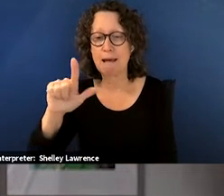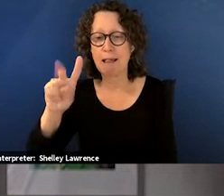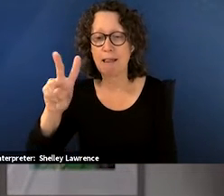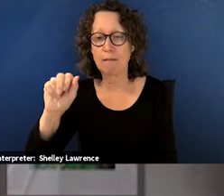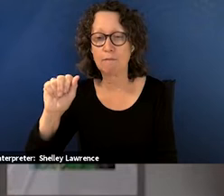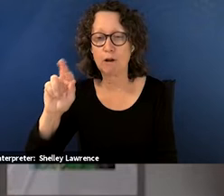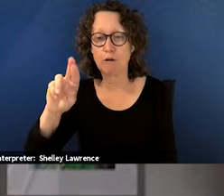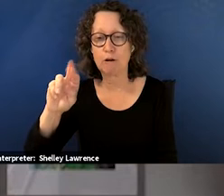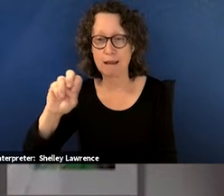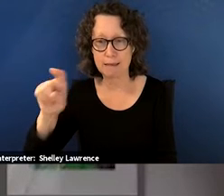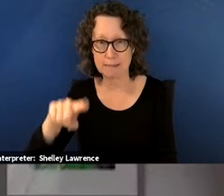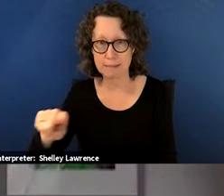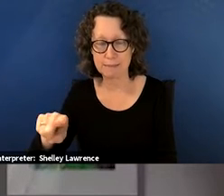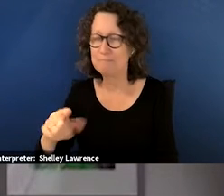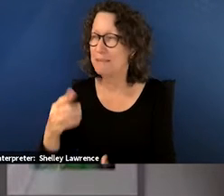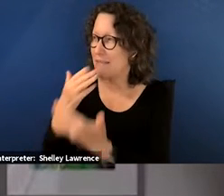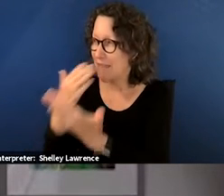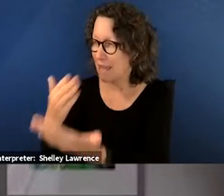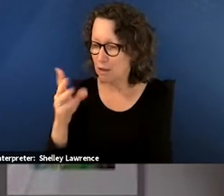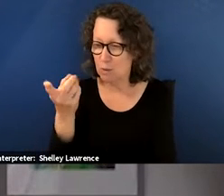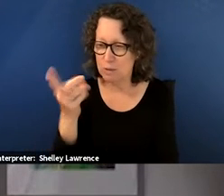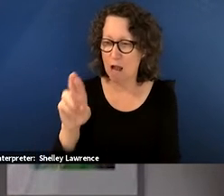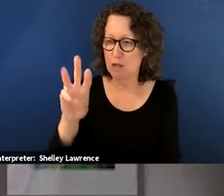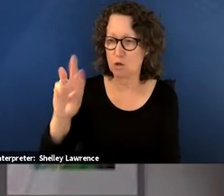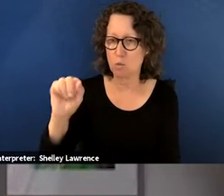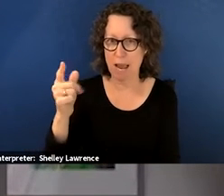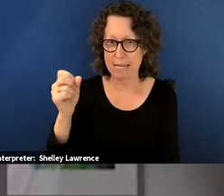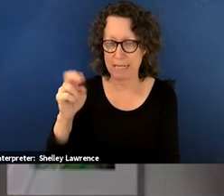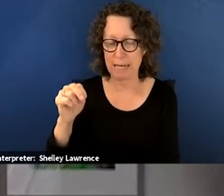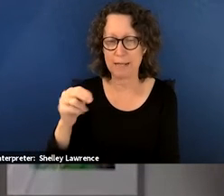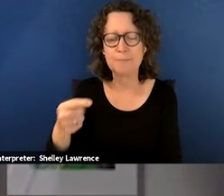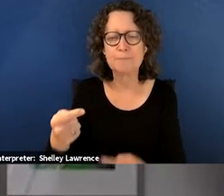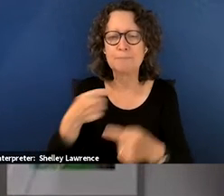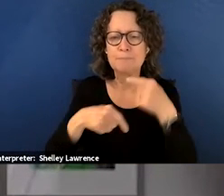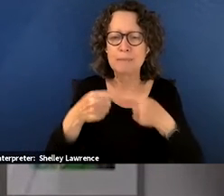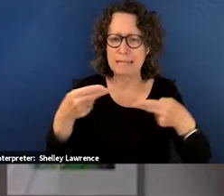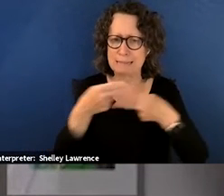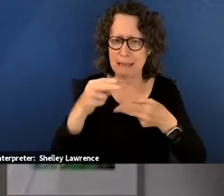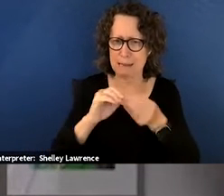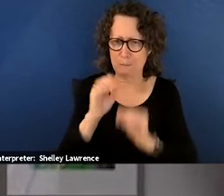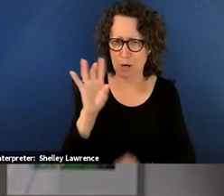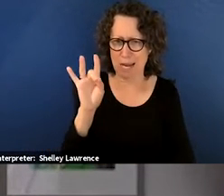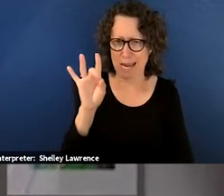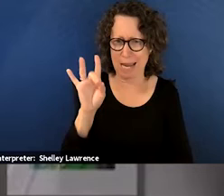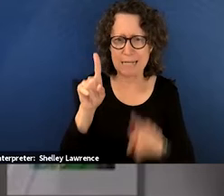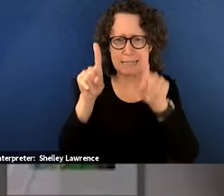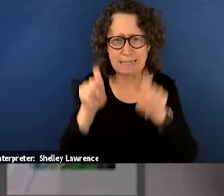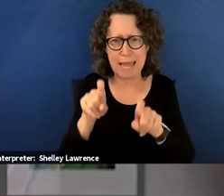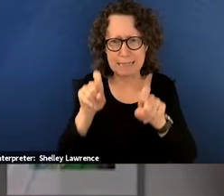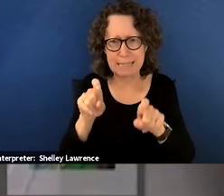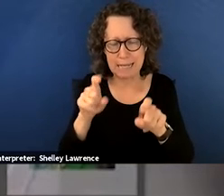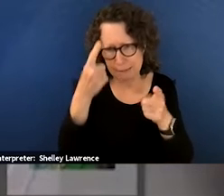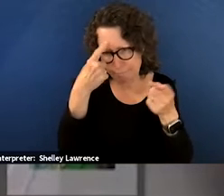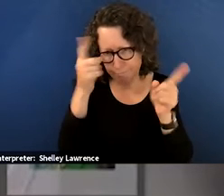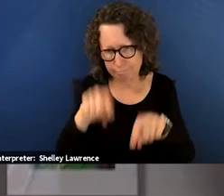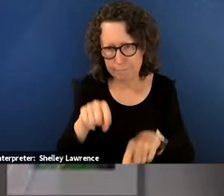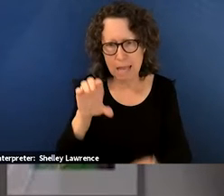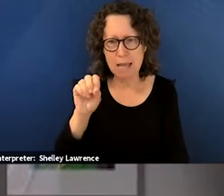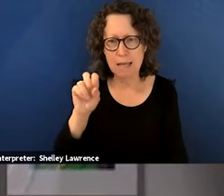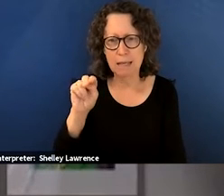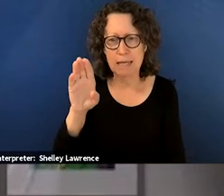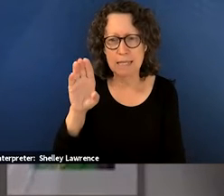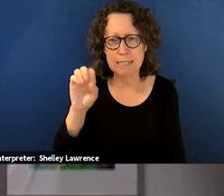favor. Gracias, doctora Wagenknecht. En la diapositiva número 8, el consentimiento de